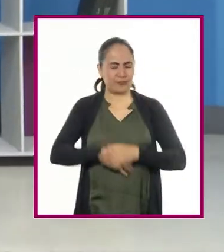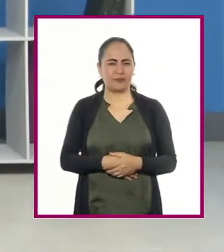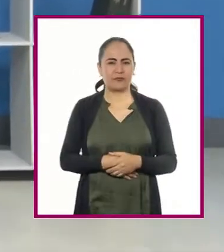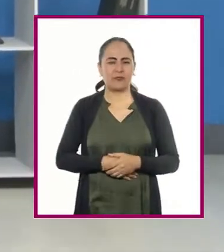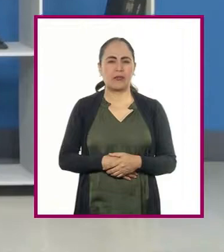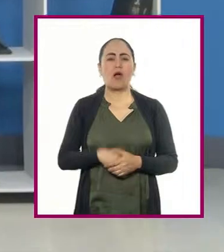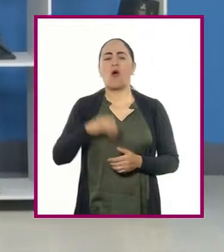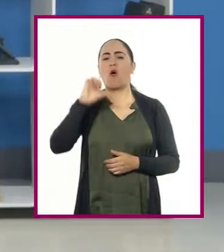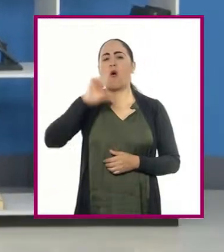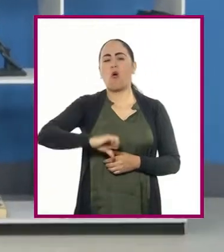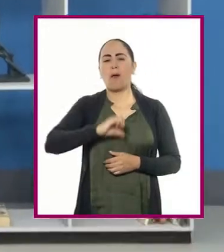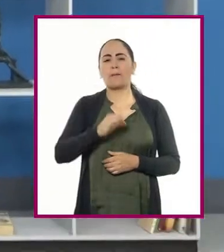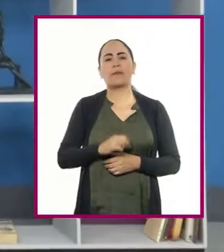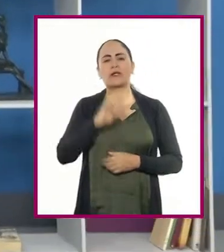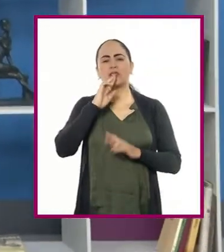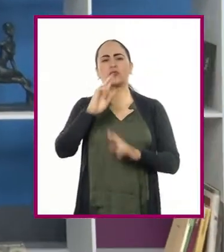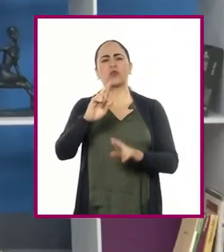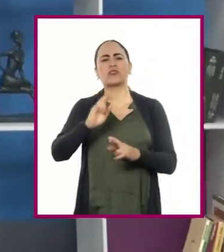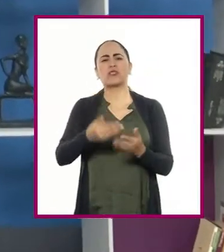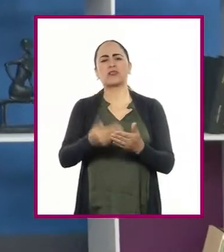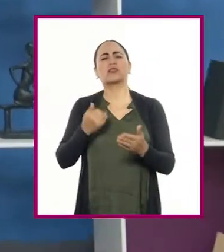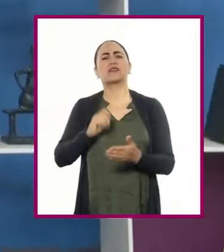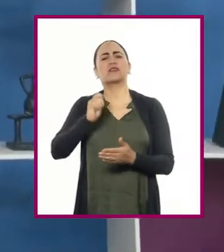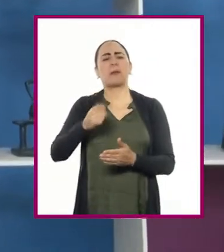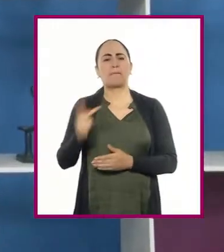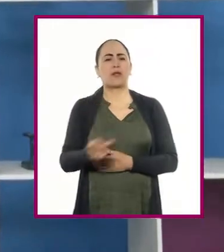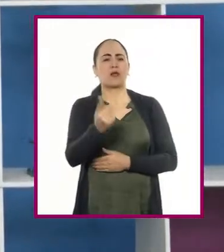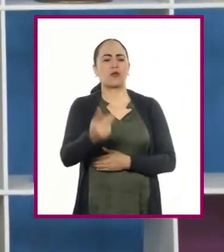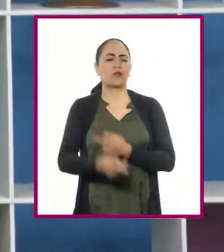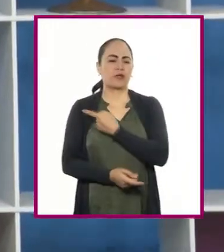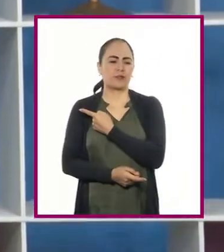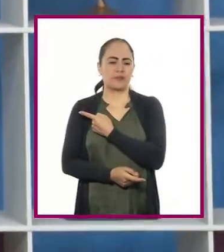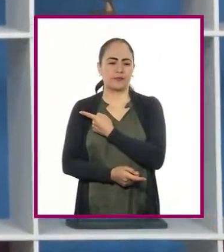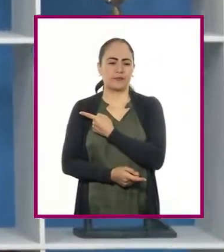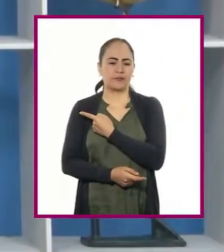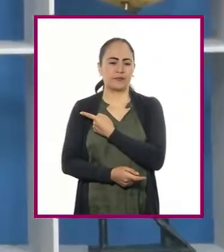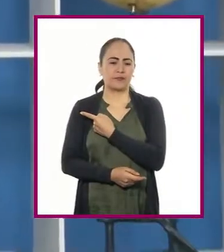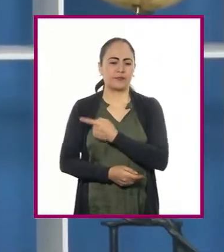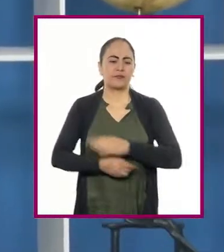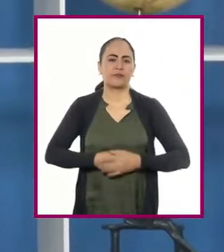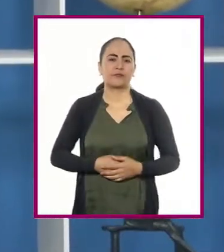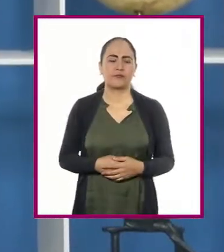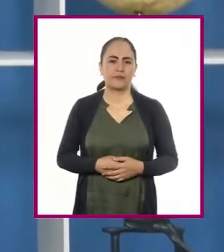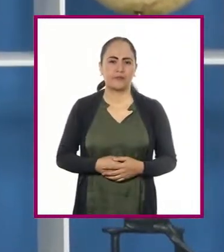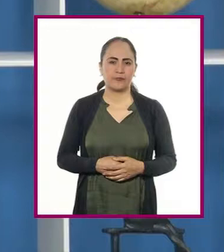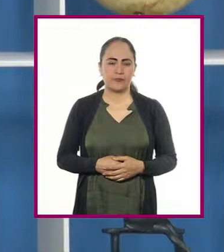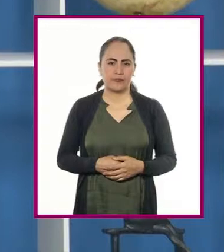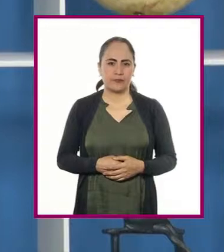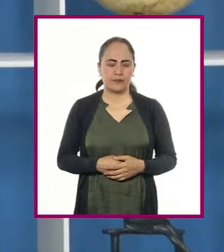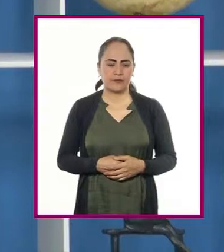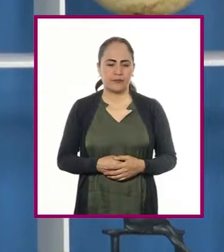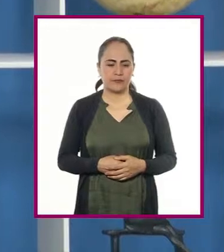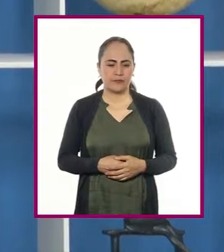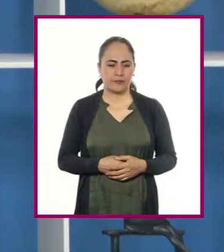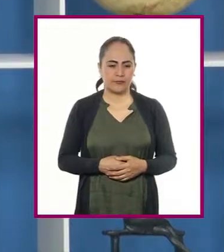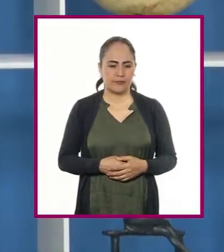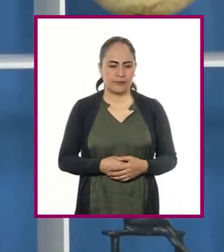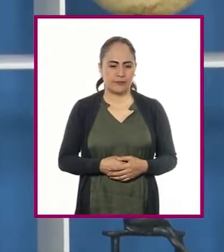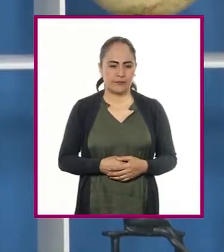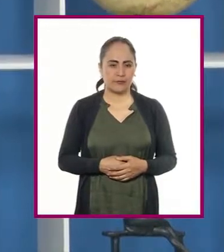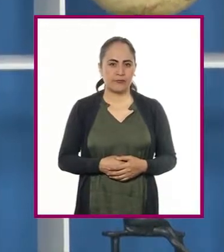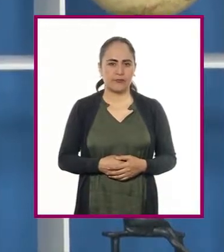buscamos responder es: ¿cómo estaba organizada la sociedad novohispana de los siglos XVI